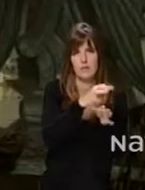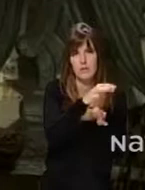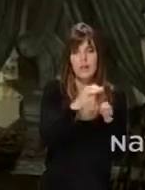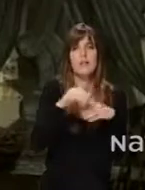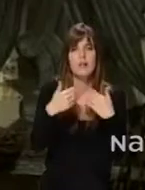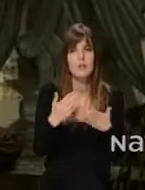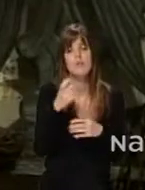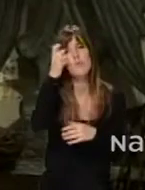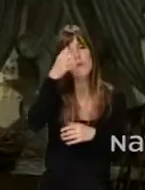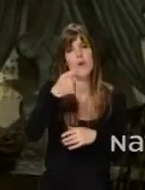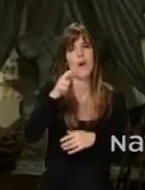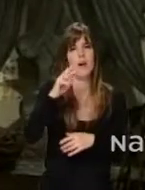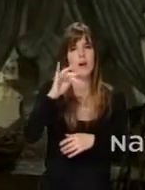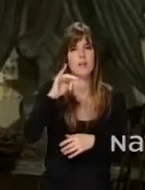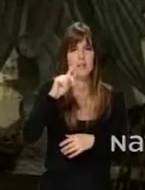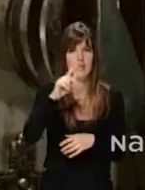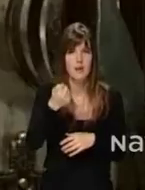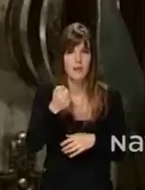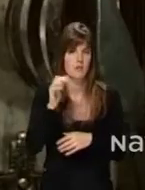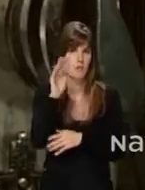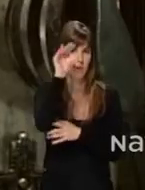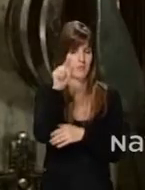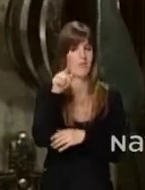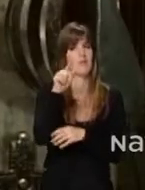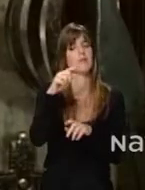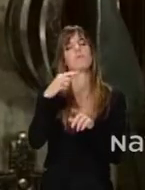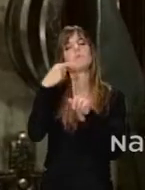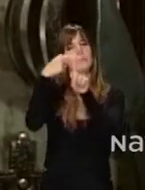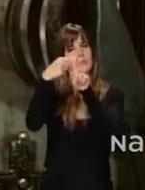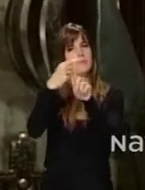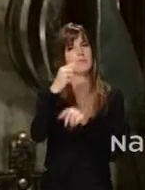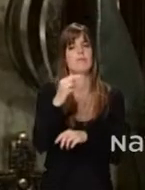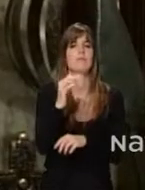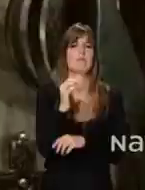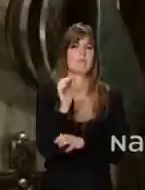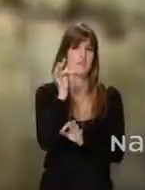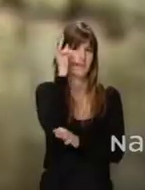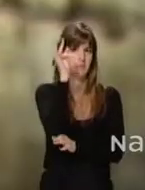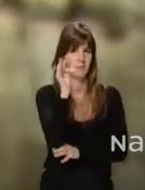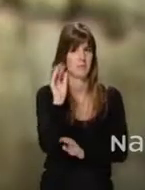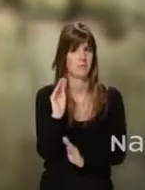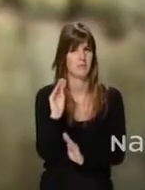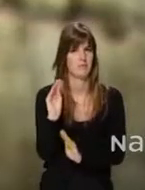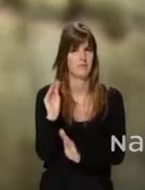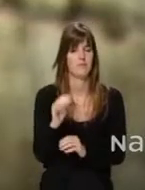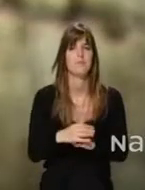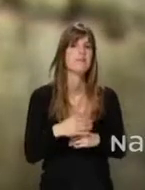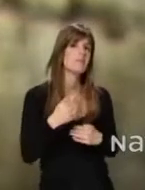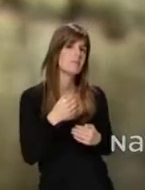en Artica, en San Cristóbal. Sí. La Virgen del Estor, de Borte, de